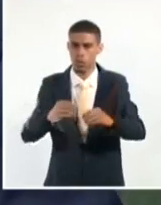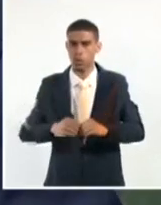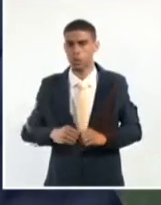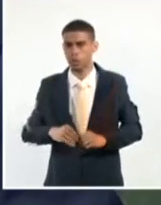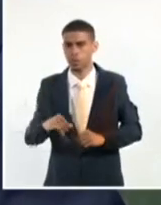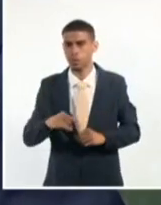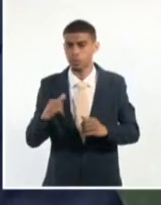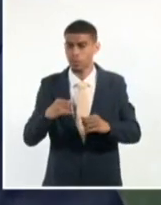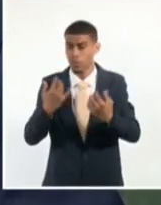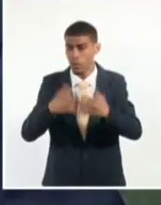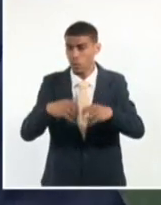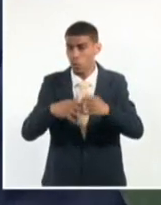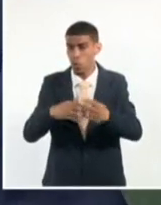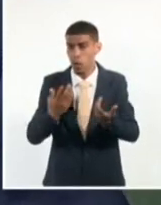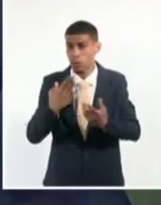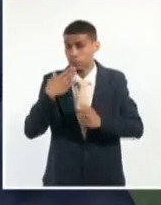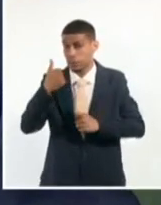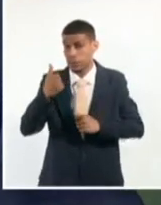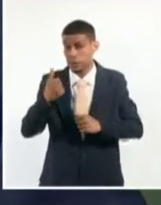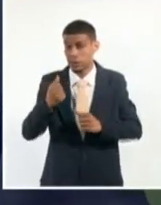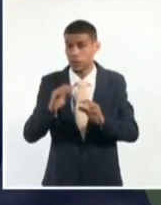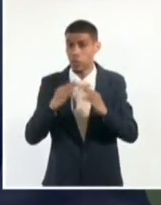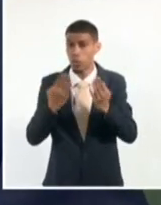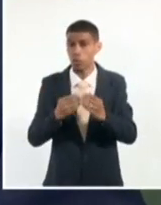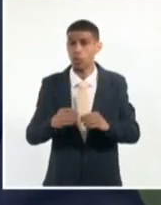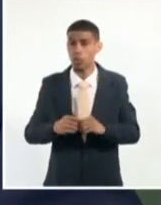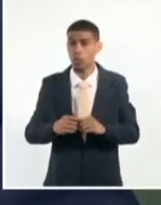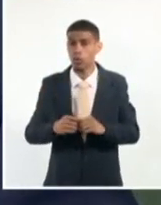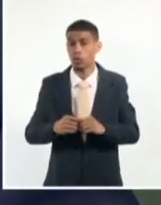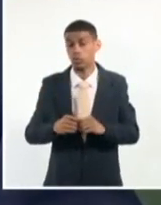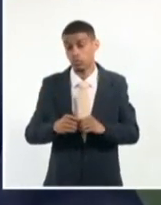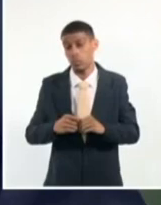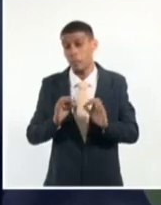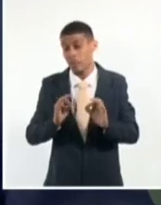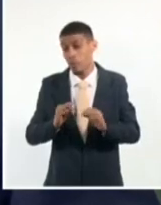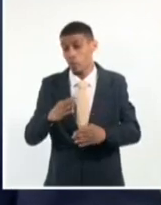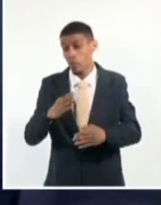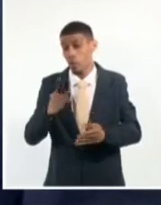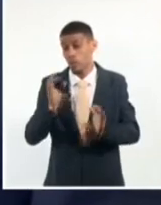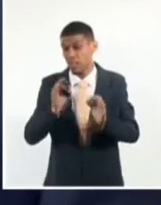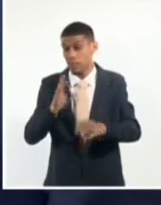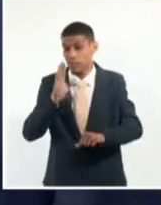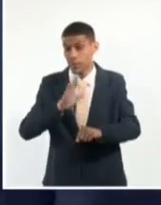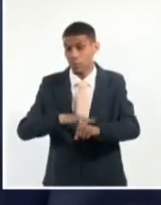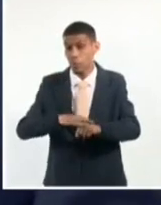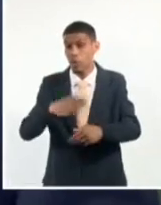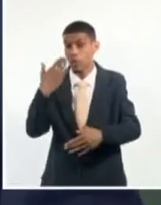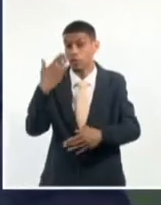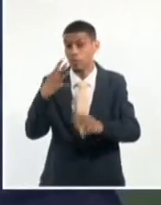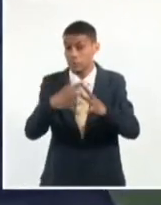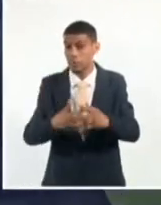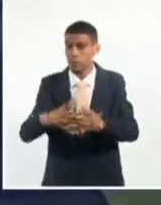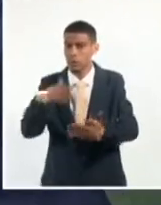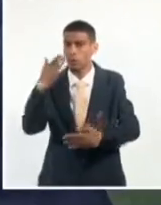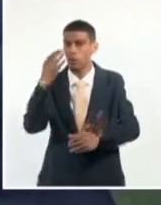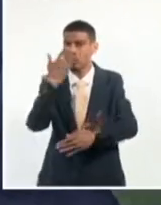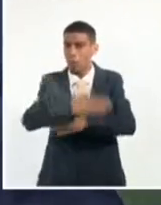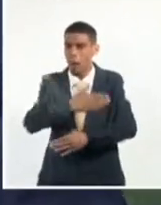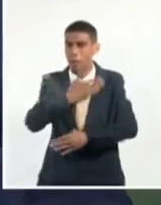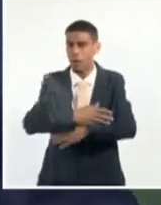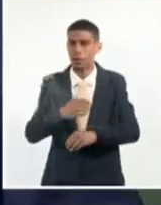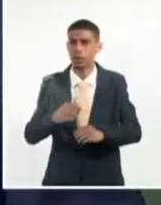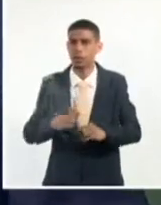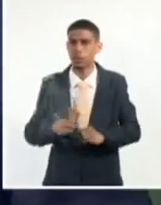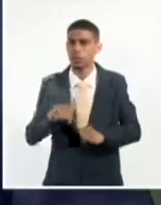riqueza del planeta, aunque el injusto orden global los castigue con la miseria, en nombre de palabras como democracia, libertad